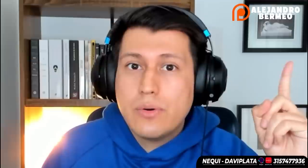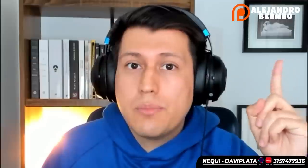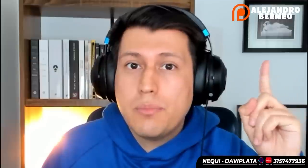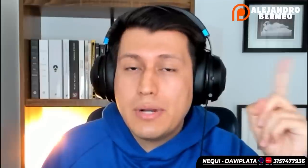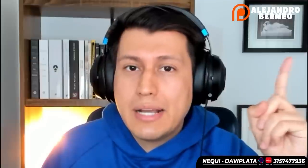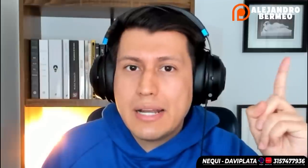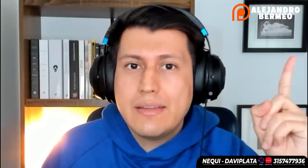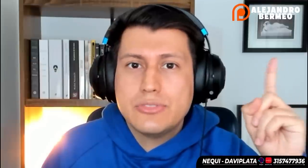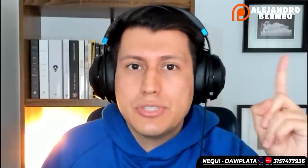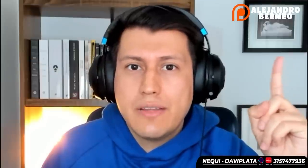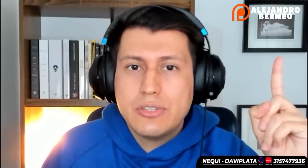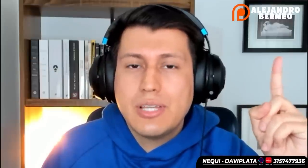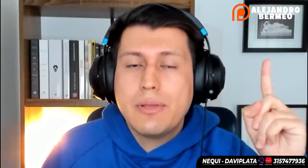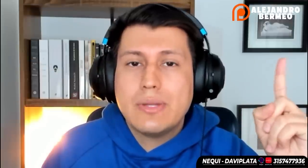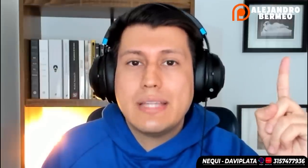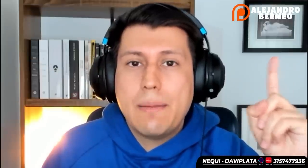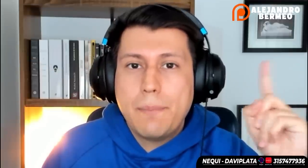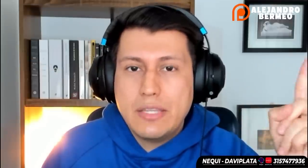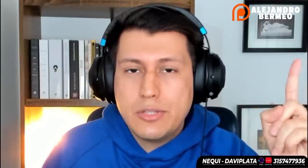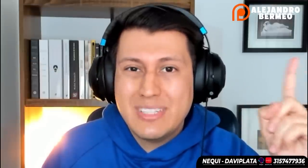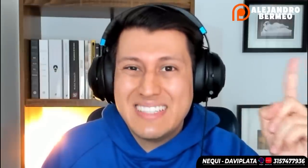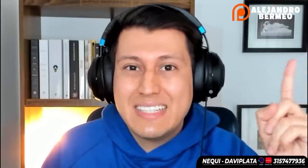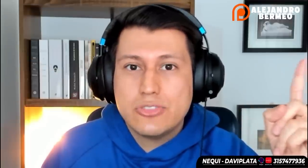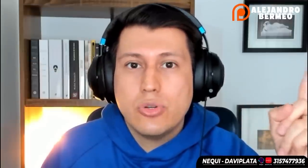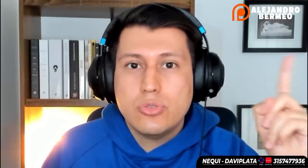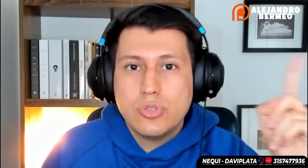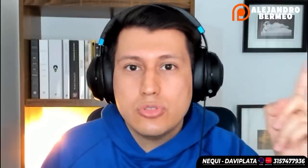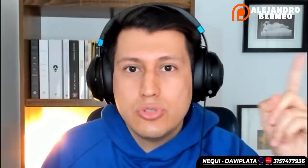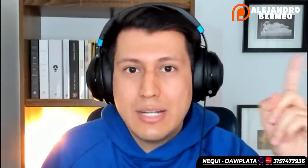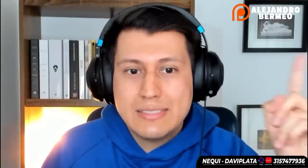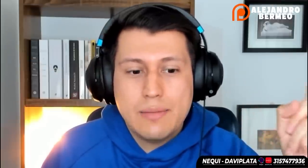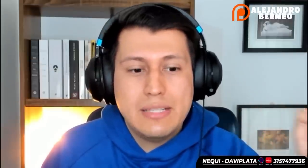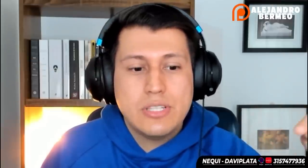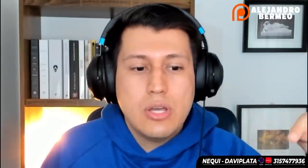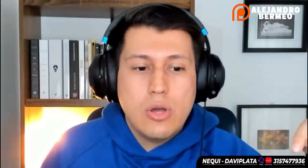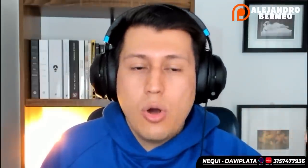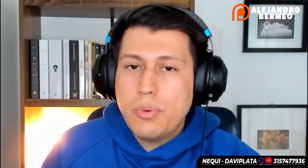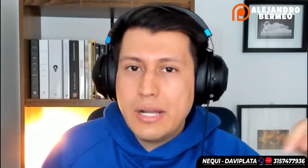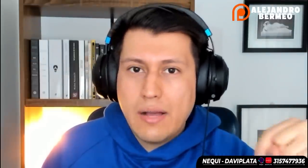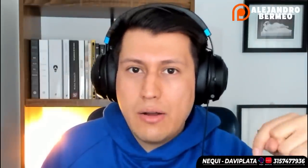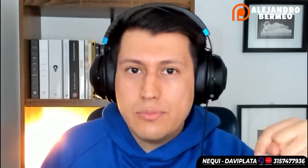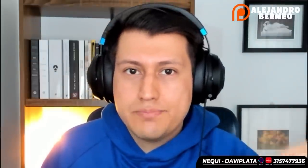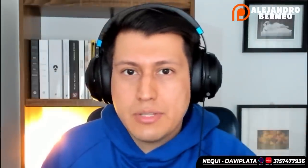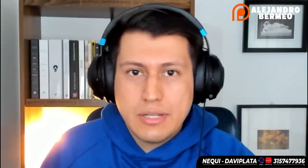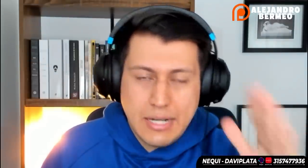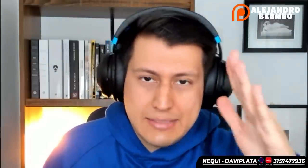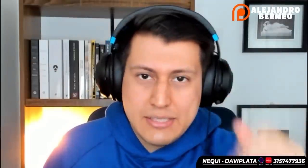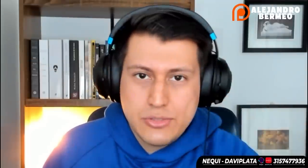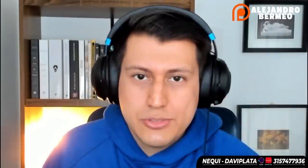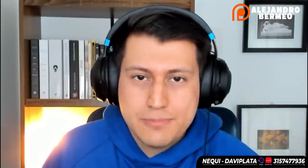esta labor por acá arriba suscribiéndose a mi cuenta de Patreon desde tan solo $2 al mes o por acá abajo. Gracias a todos.